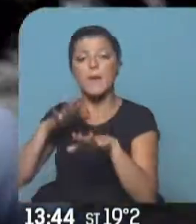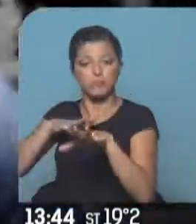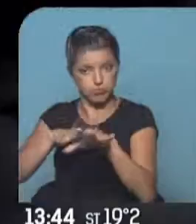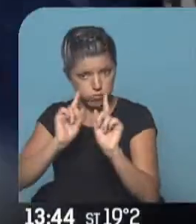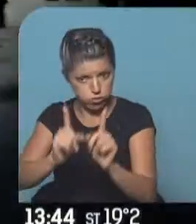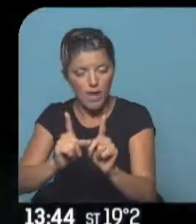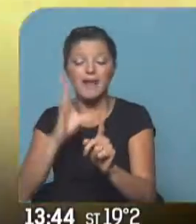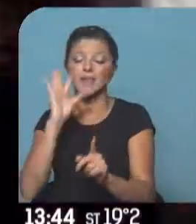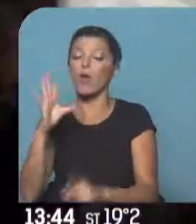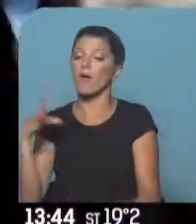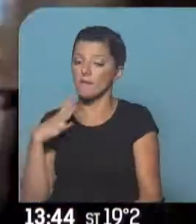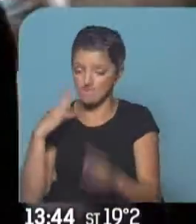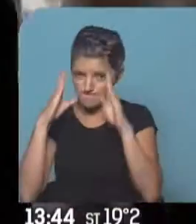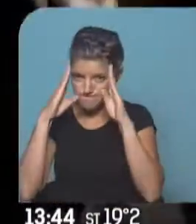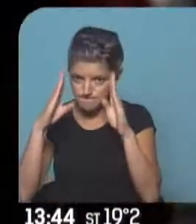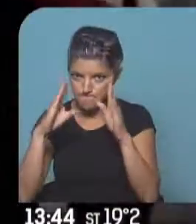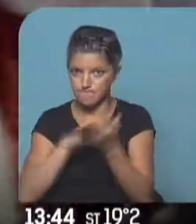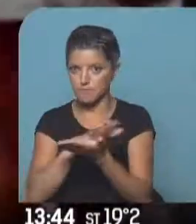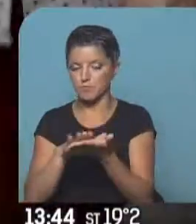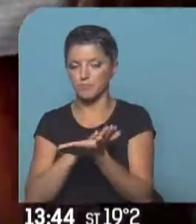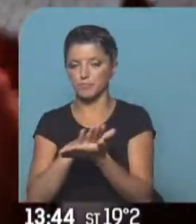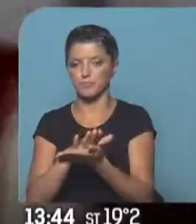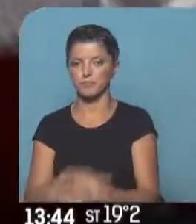fue debidamente atendido.